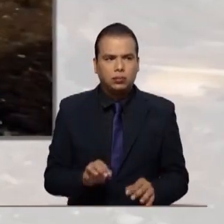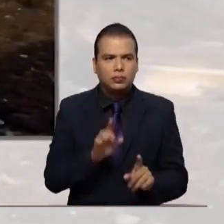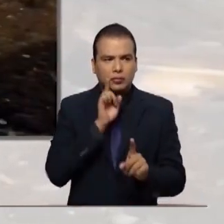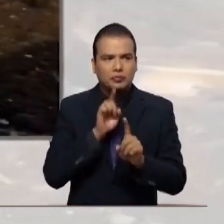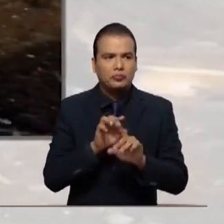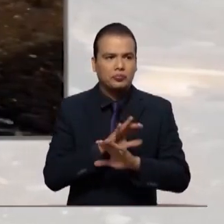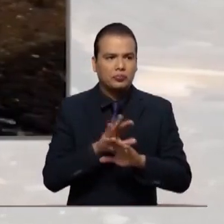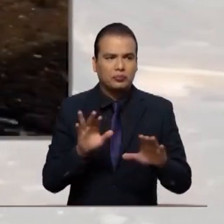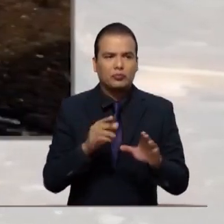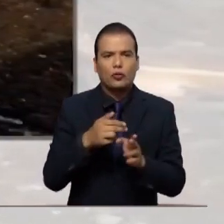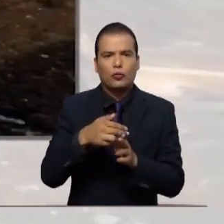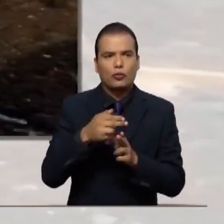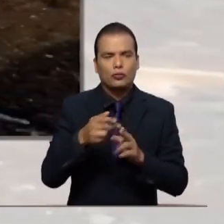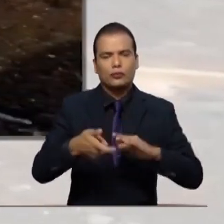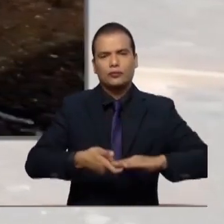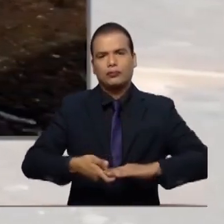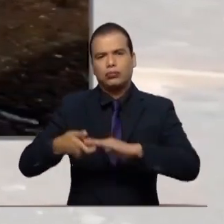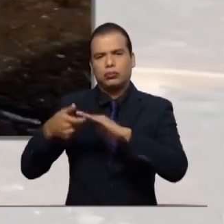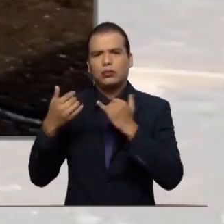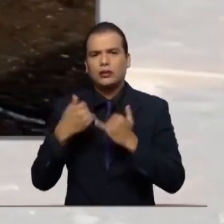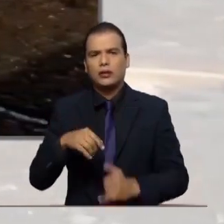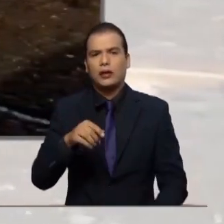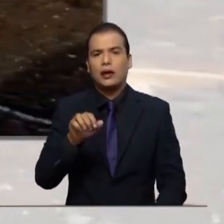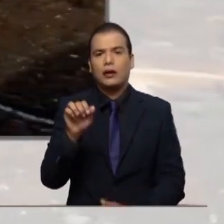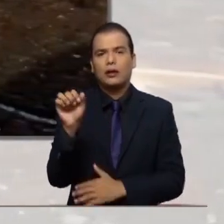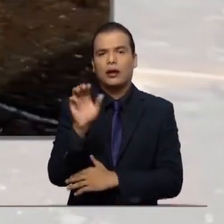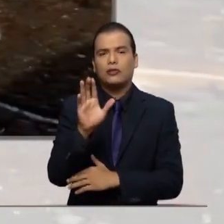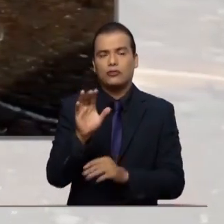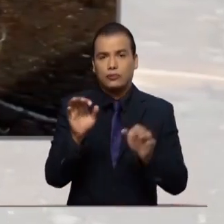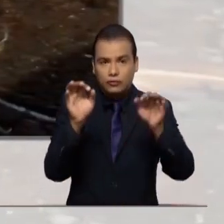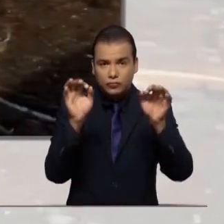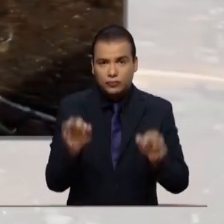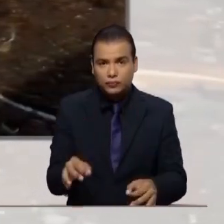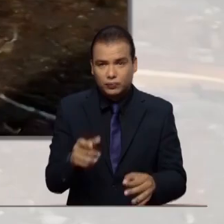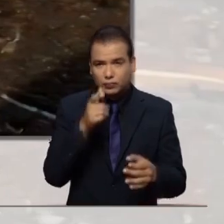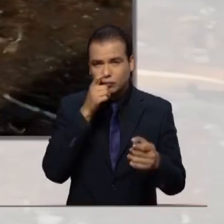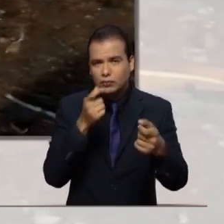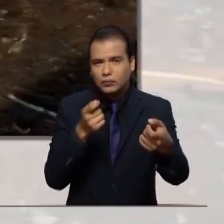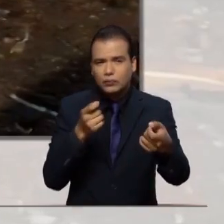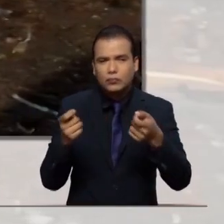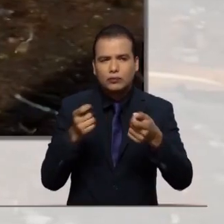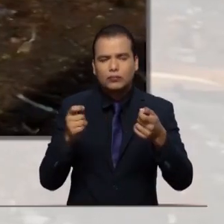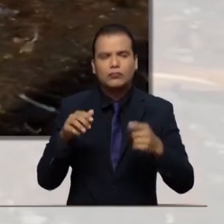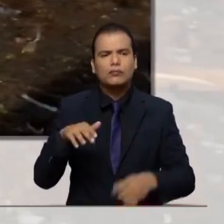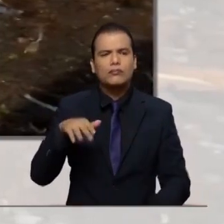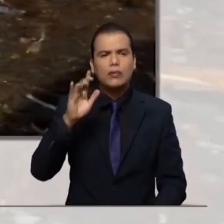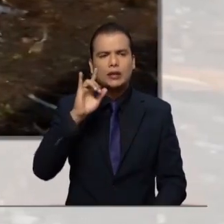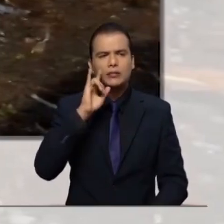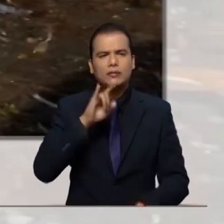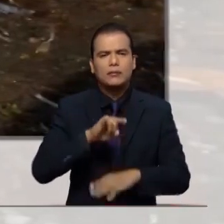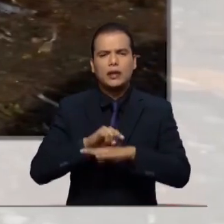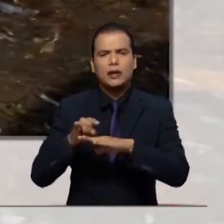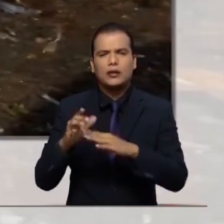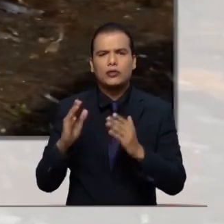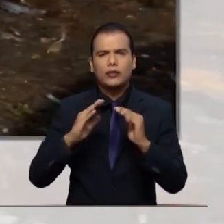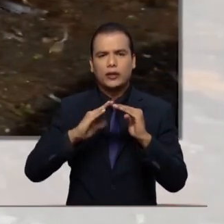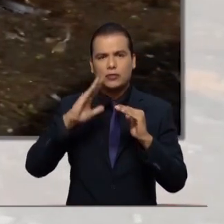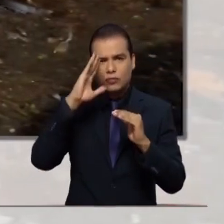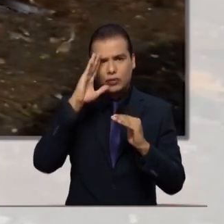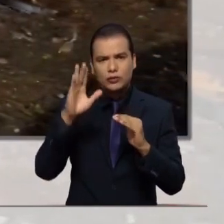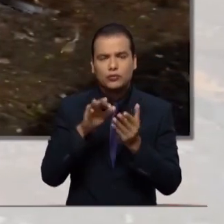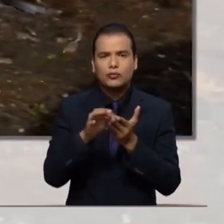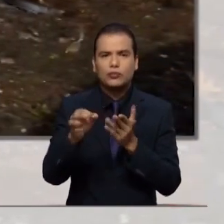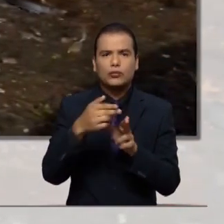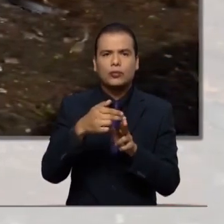vehículo. Se van a extremar las medidas de seguridad, especialmente en las estaciones de Potrerito, de Robles